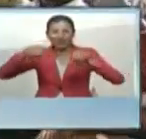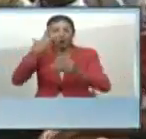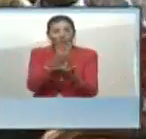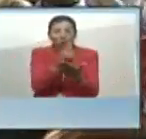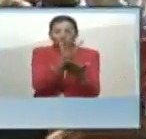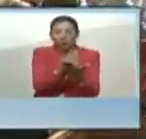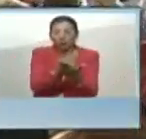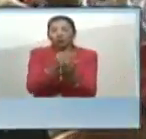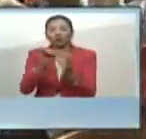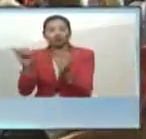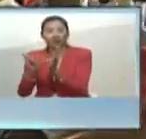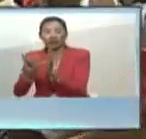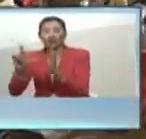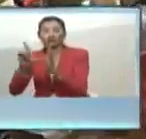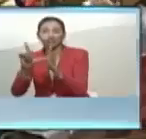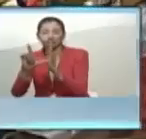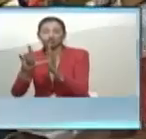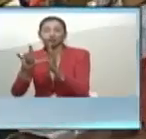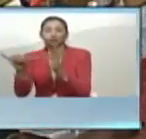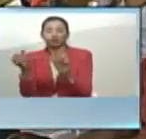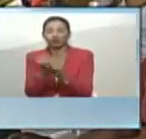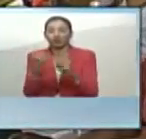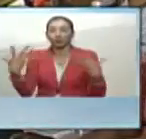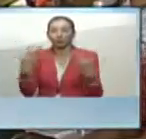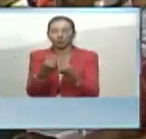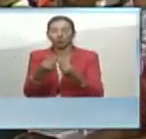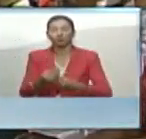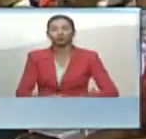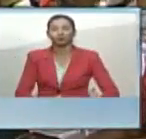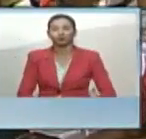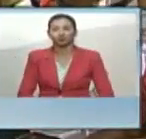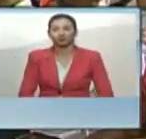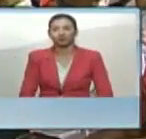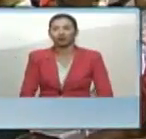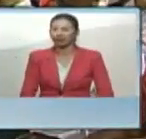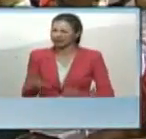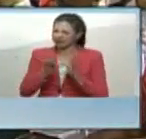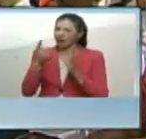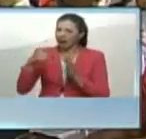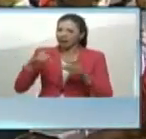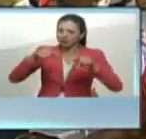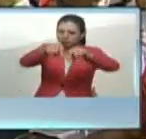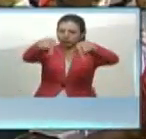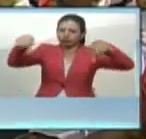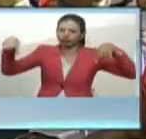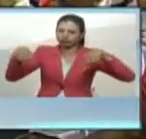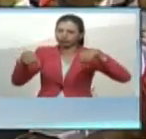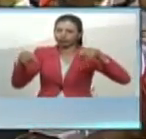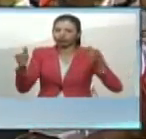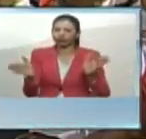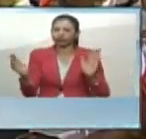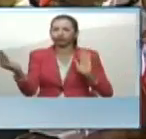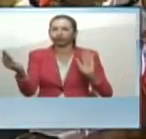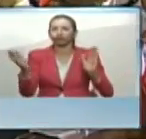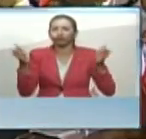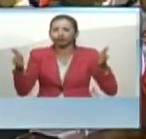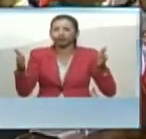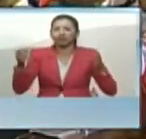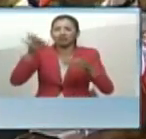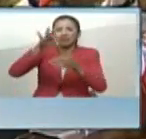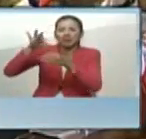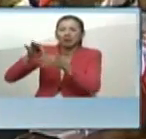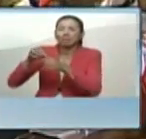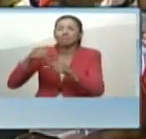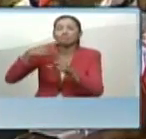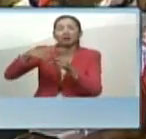o liceo. Correcto, ya los liceos tienen su semillero. Claro, tenemos un total de más de 1 millón de